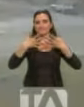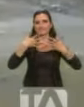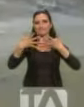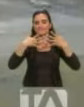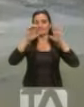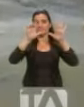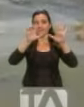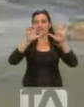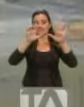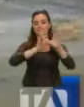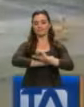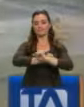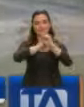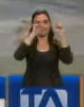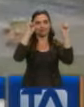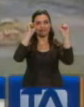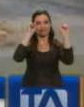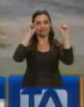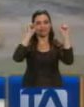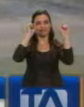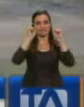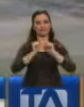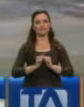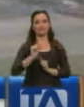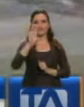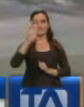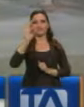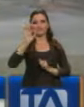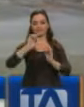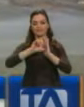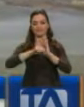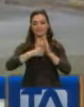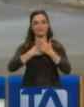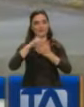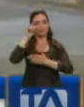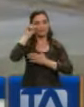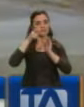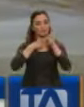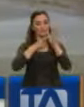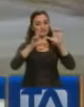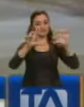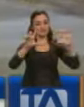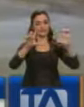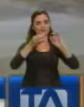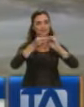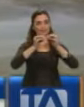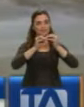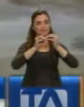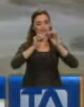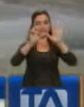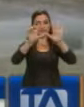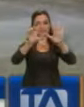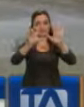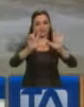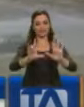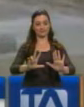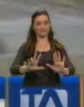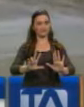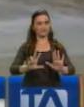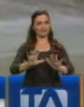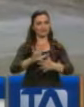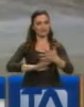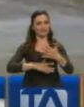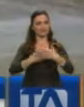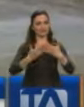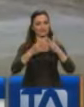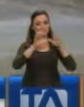de la mañana con 49 minutos. Vamos con a recordarles que el pico y placa para hoy rige en los dígitos 7 y 8 en los horarios